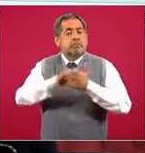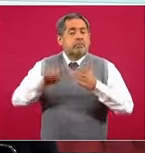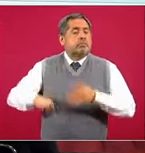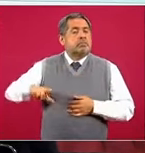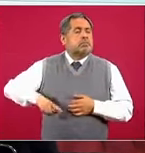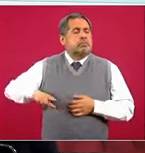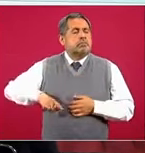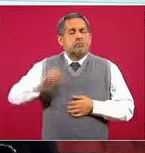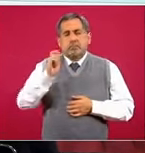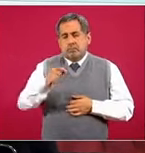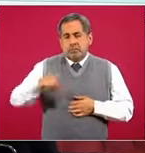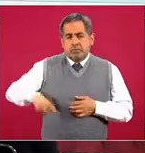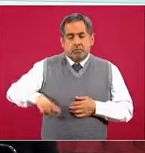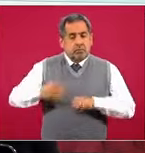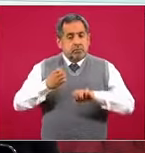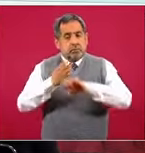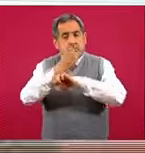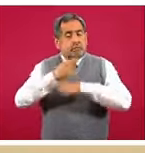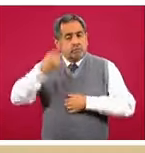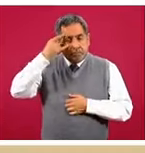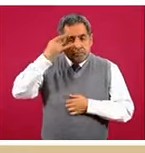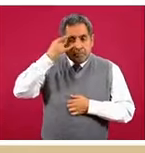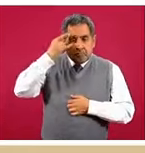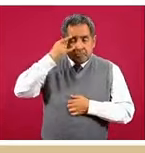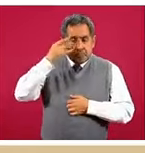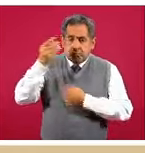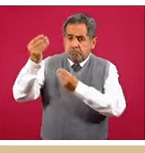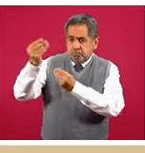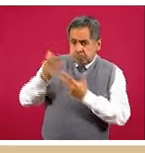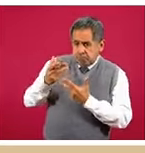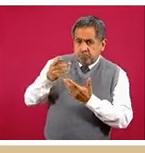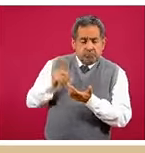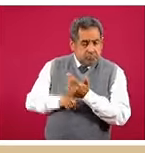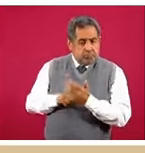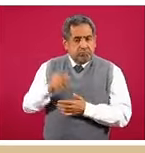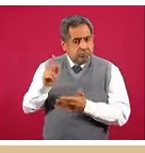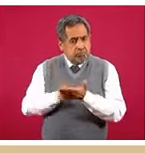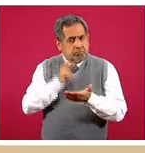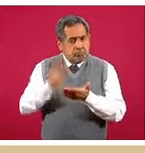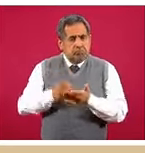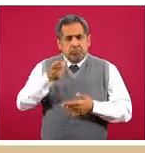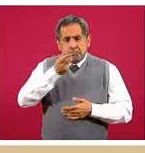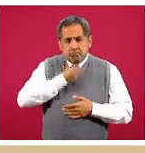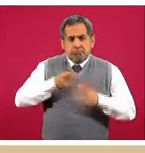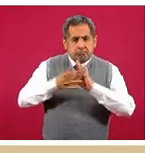gobierno del estado de Campeche nos ha compartido en diferentes